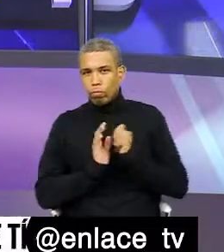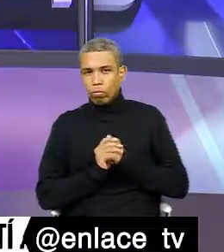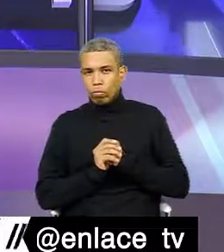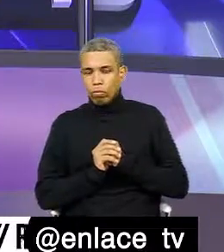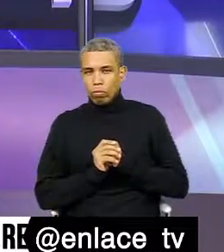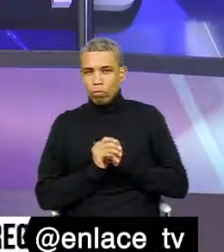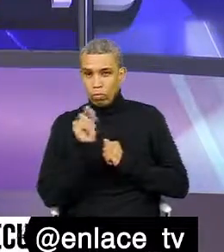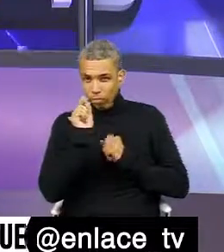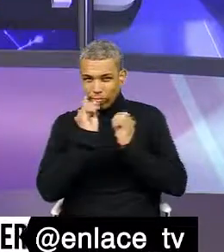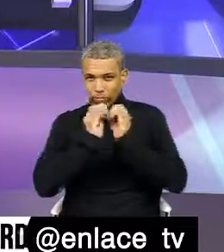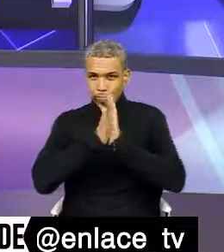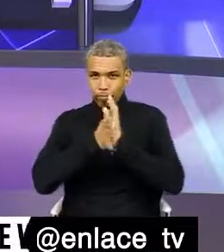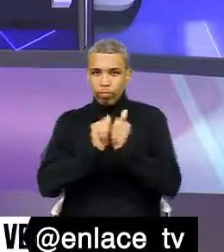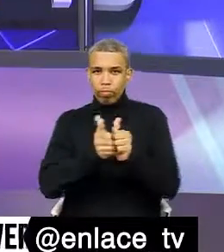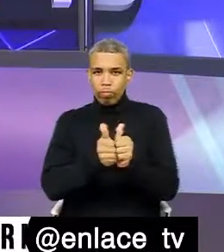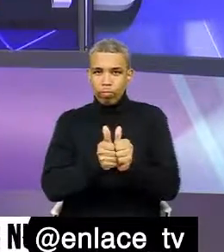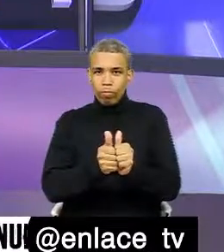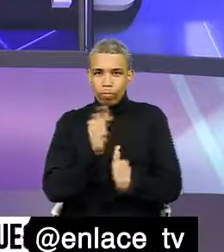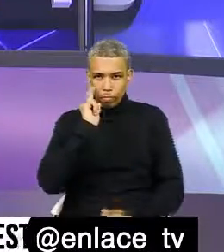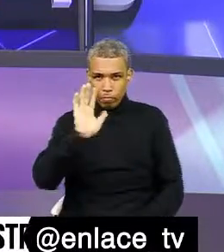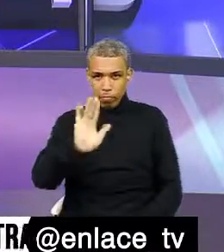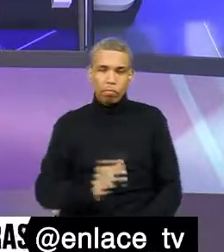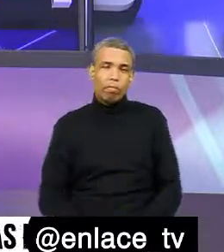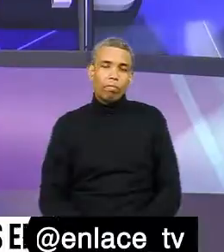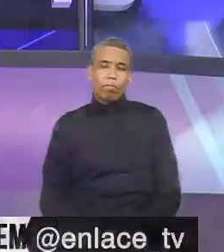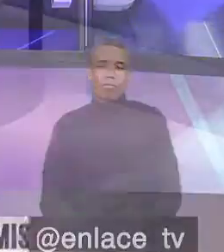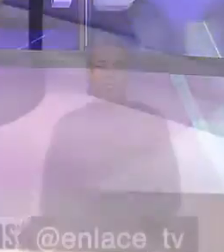esperamos con la información deportiva del noticiero que usted quiere ver.